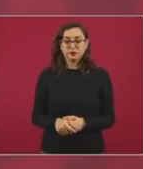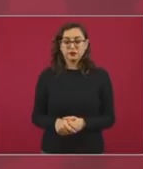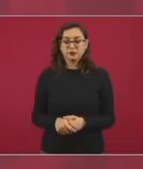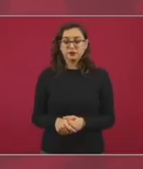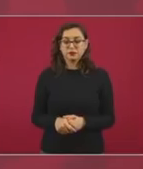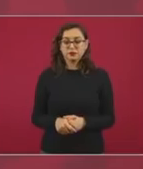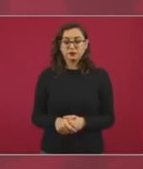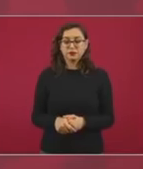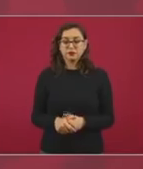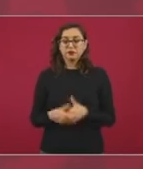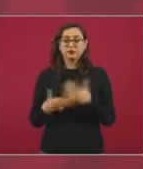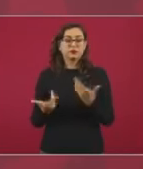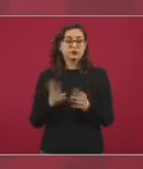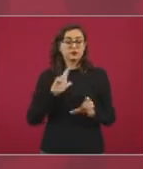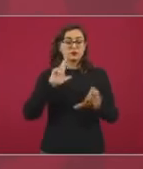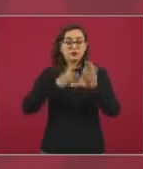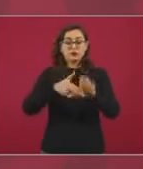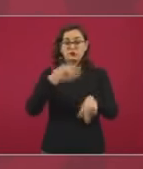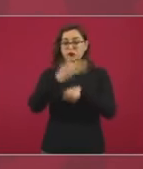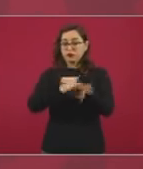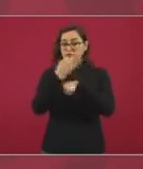montar los albergues,